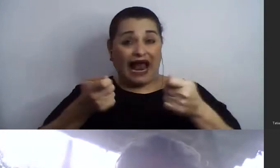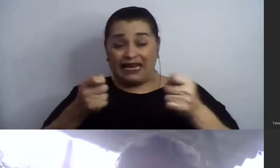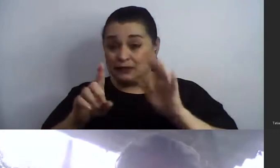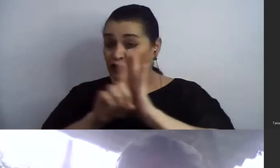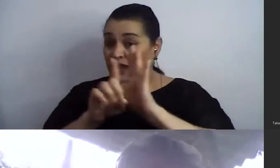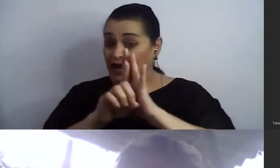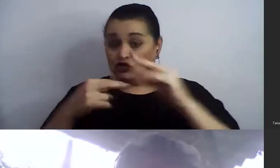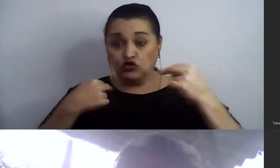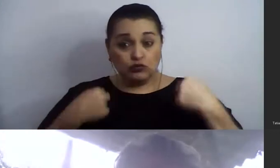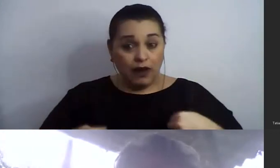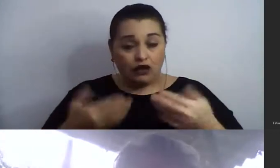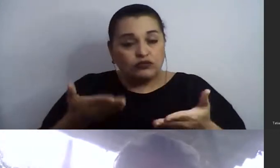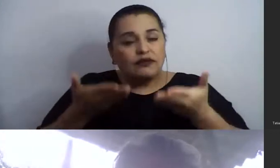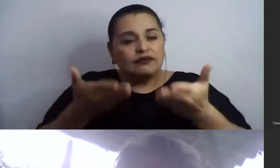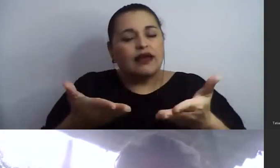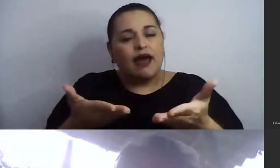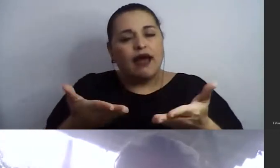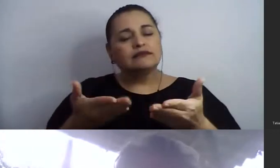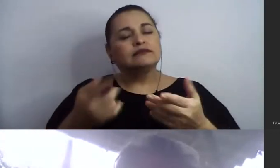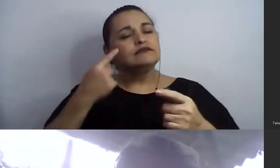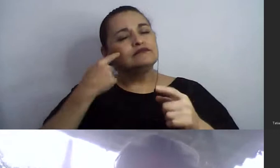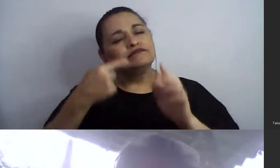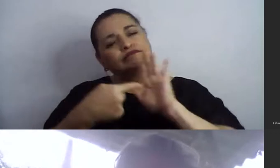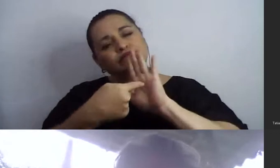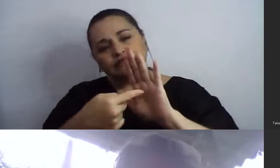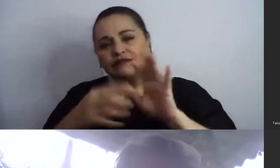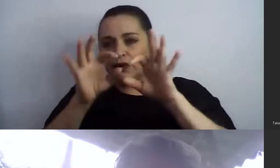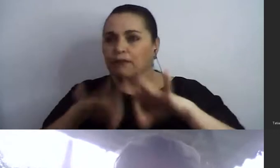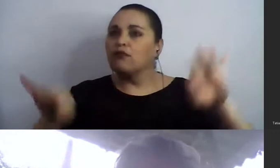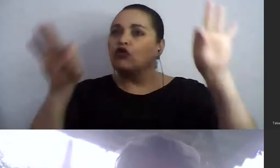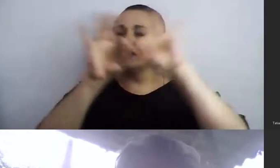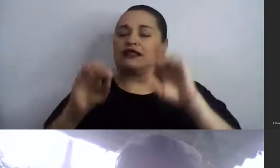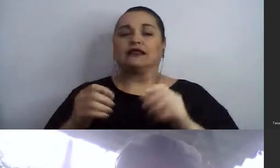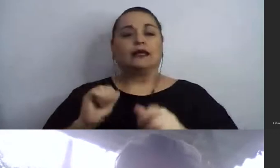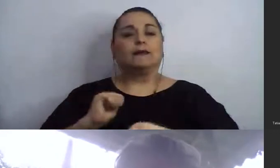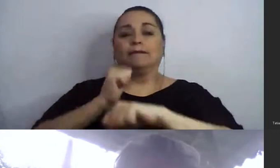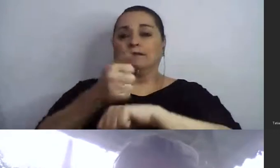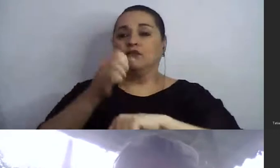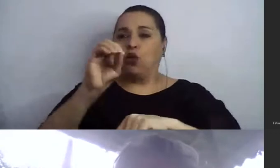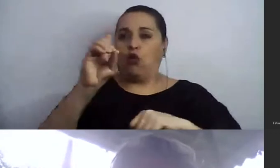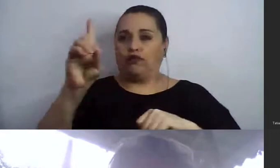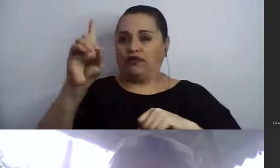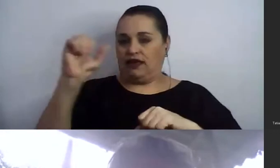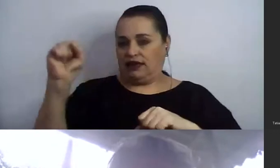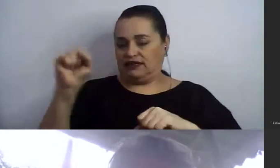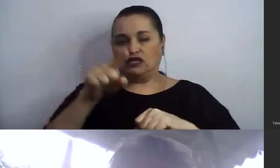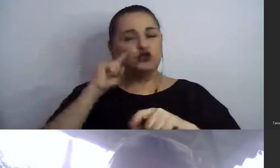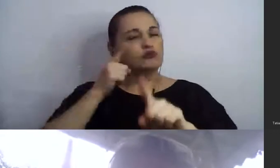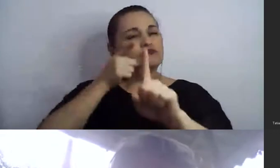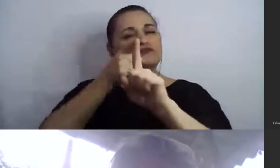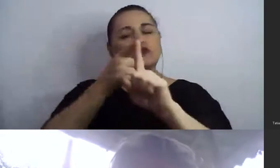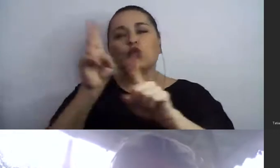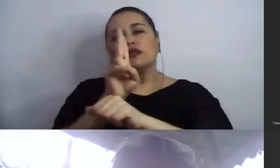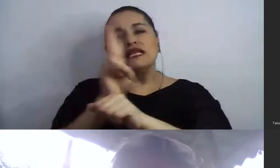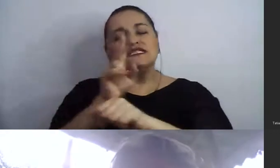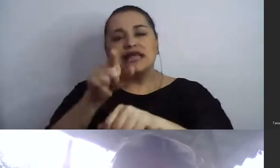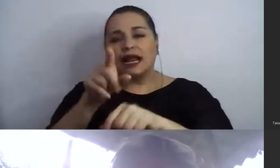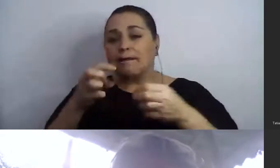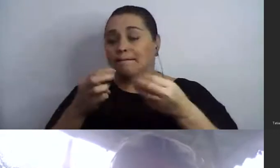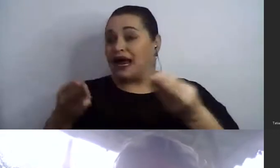humanos proporcionan un marco importante para la implementación de los ODS esto apunta a la posibilidad de utilizar estos